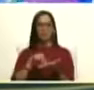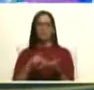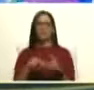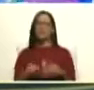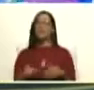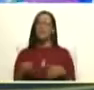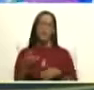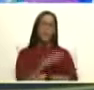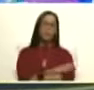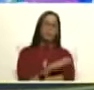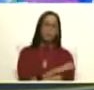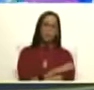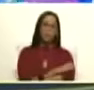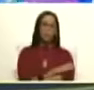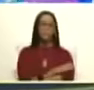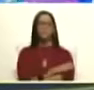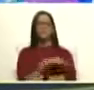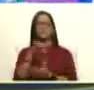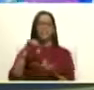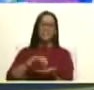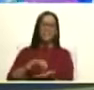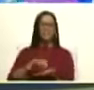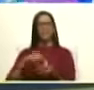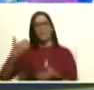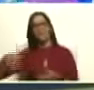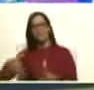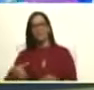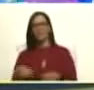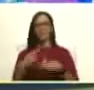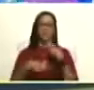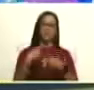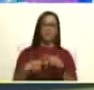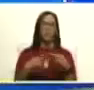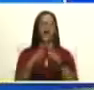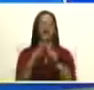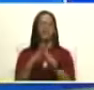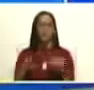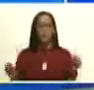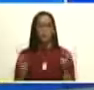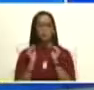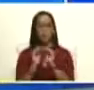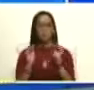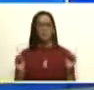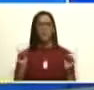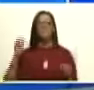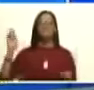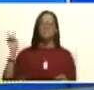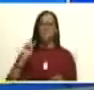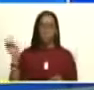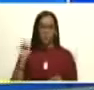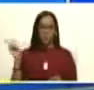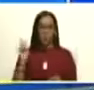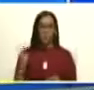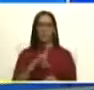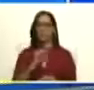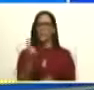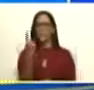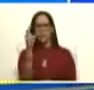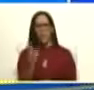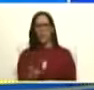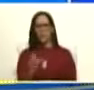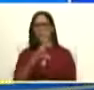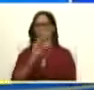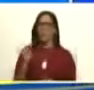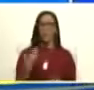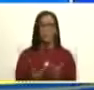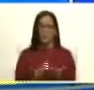oposición, del centro, de la derecha, de la izquierda, a todos. Es Venezuela, no es un hombre, no es un